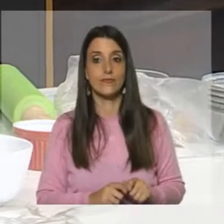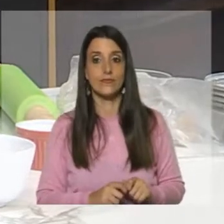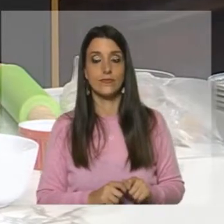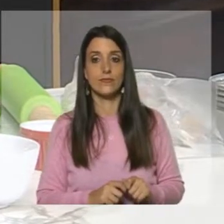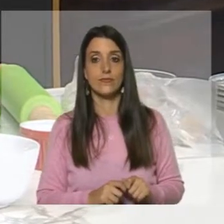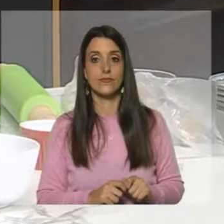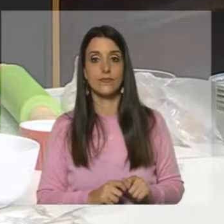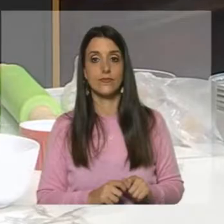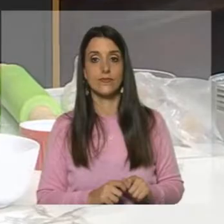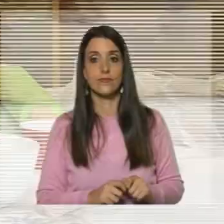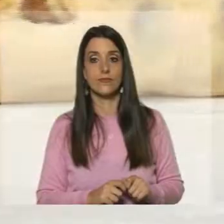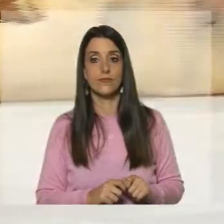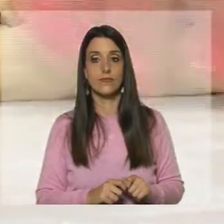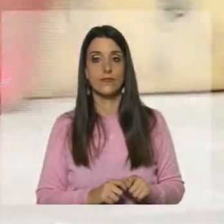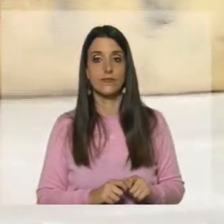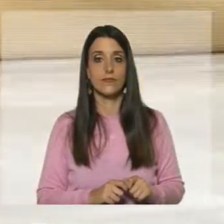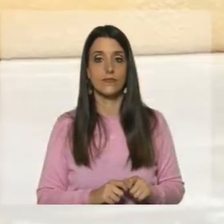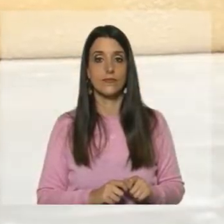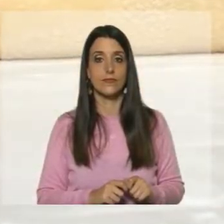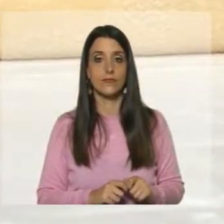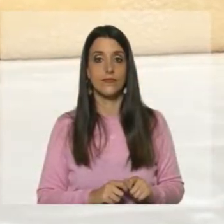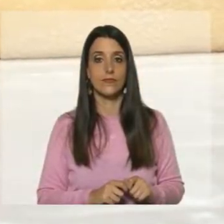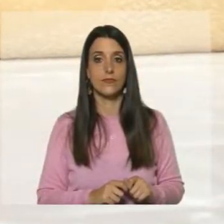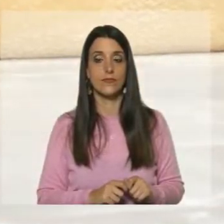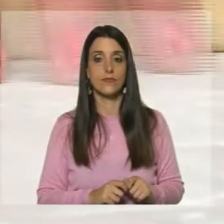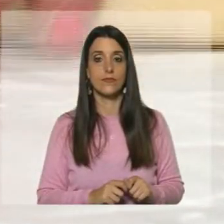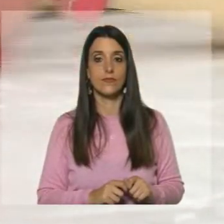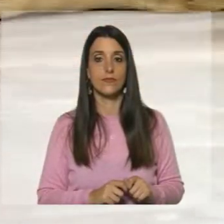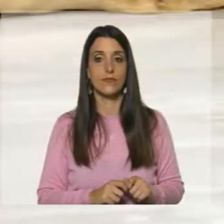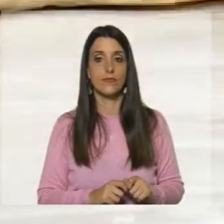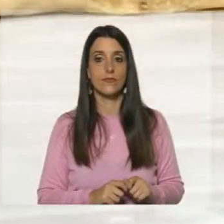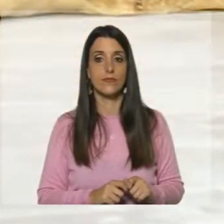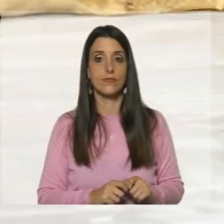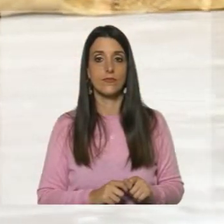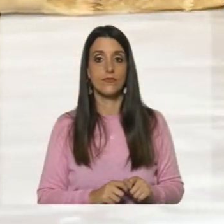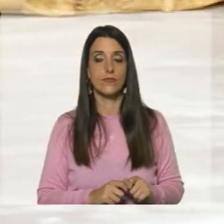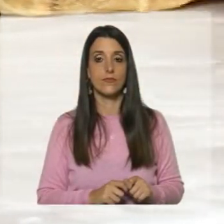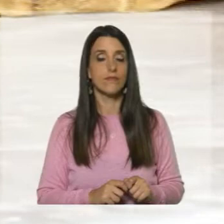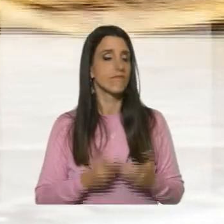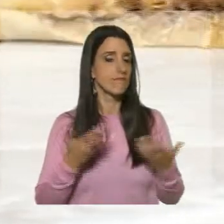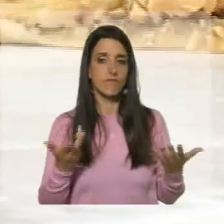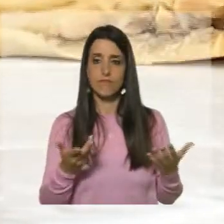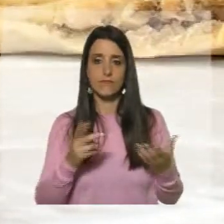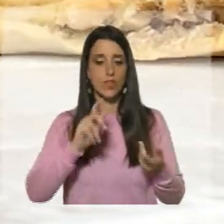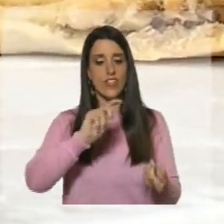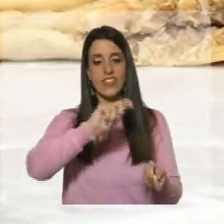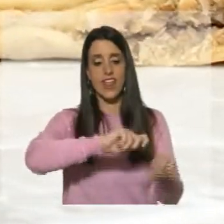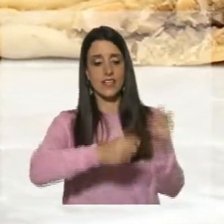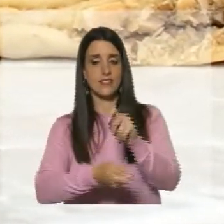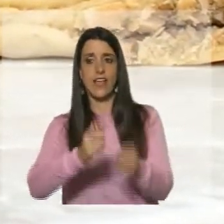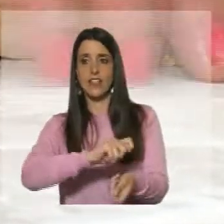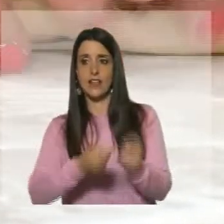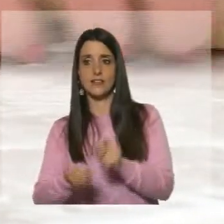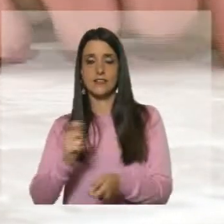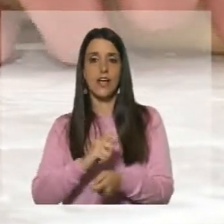Perfecto. Vas a agarrar así, con confianza. Vas a ir moviendo. Vas, claro. Exactamente. Uno para un lado, otro para el otro. Se te van